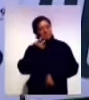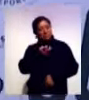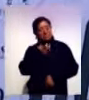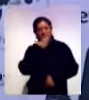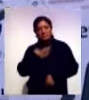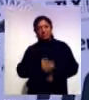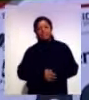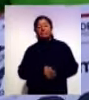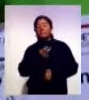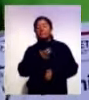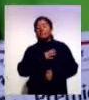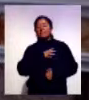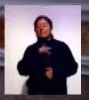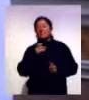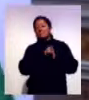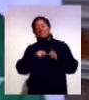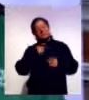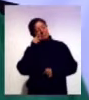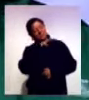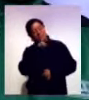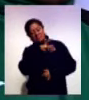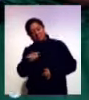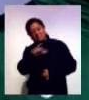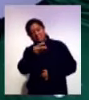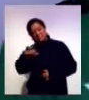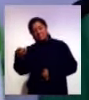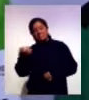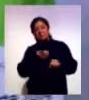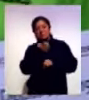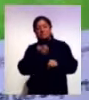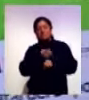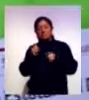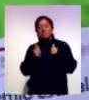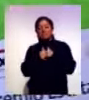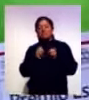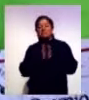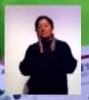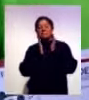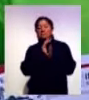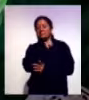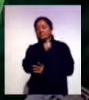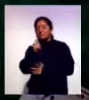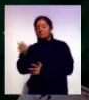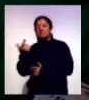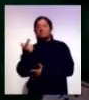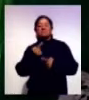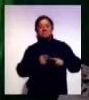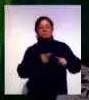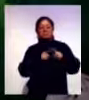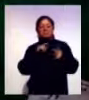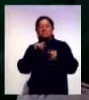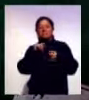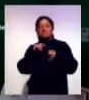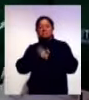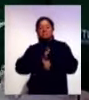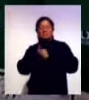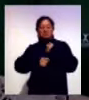distinción la recibieron por ser un ejemplo deportivo en el estado a través de su destacada participación en justas nacionales e